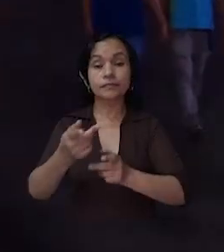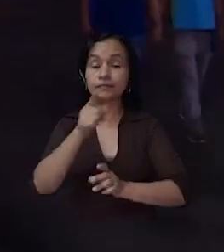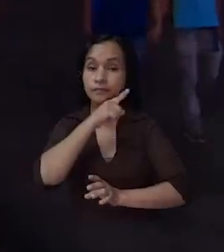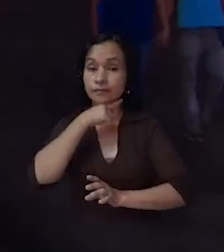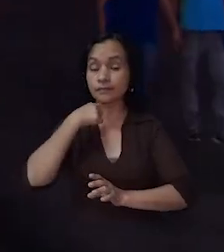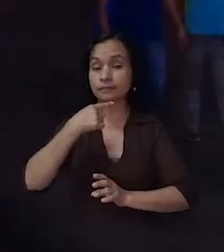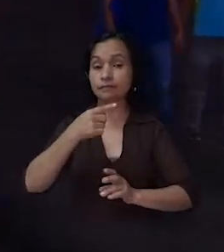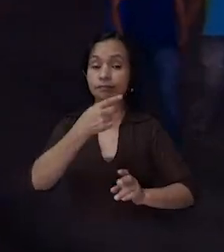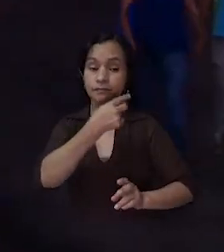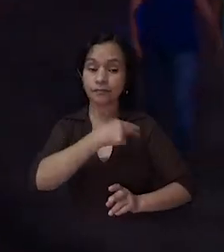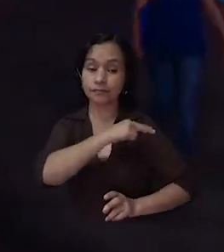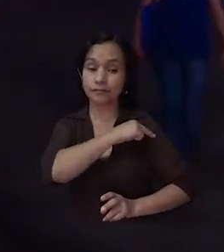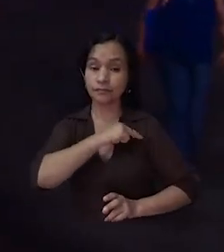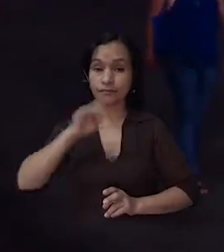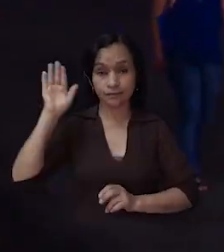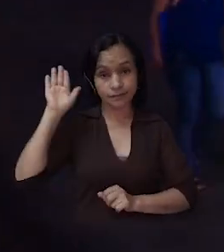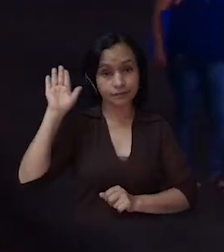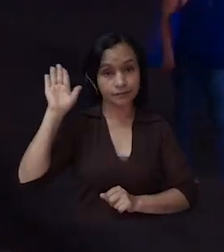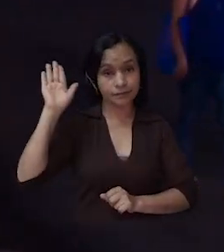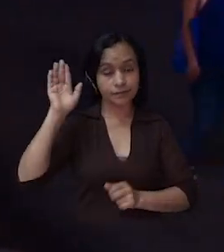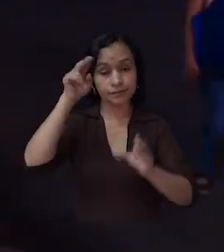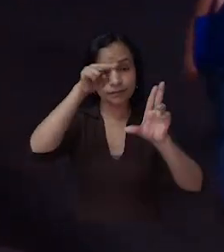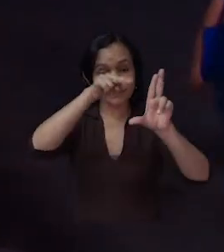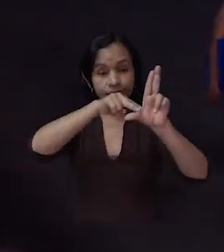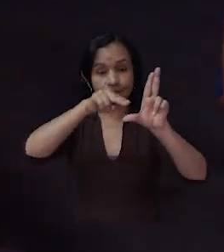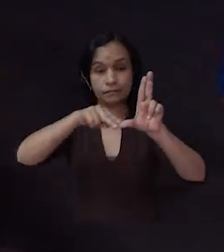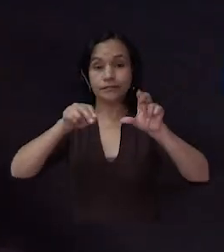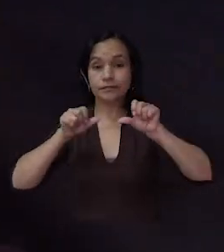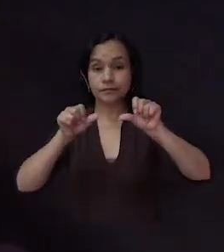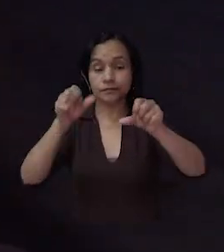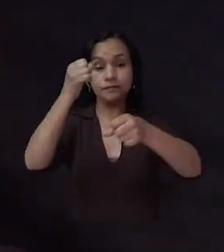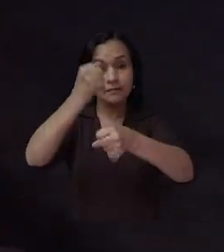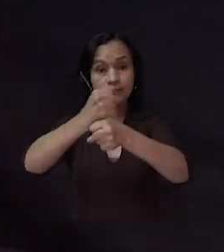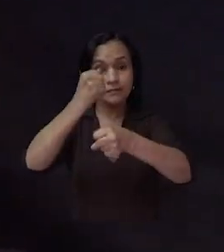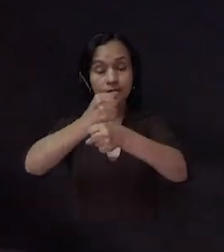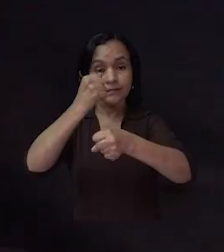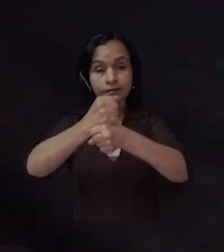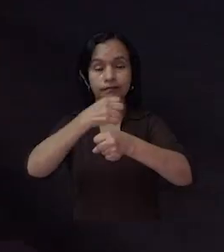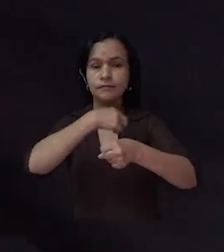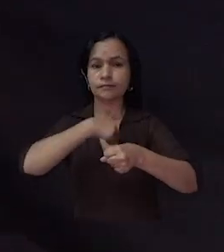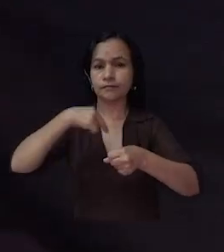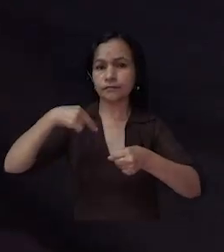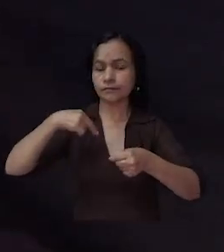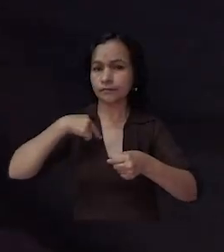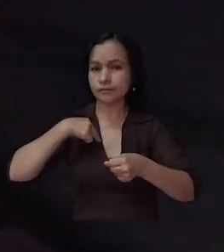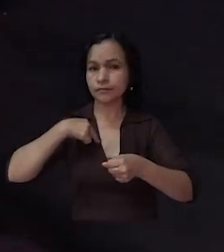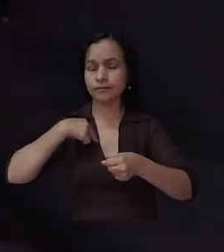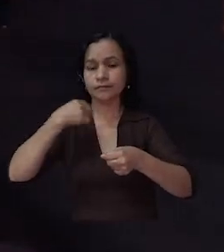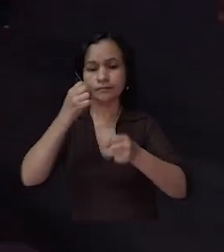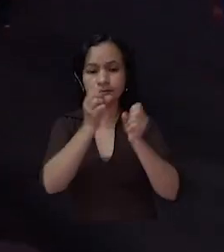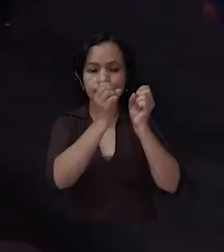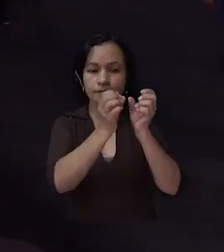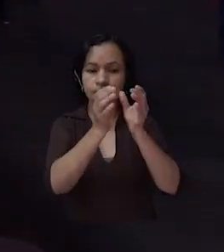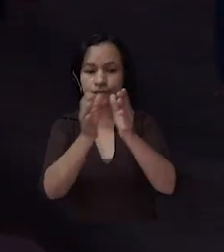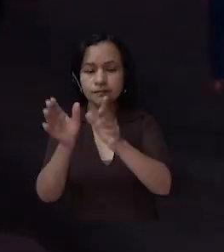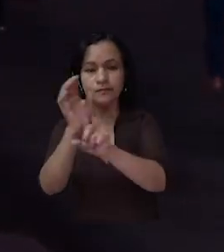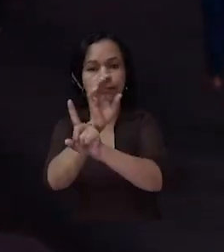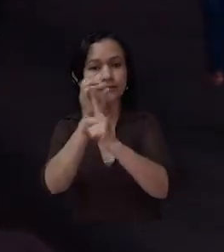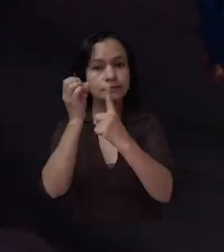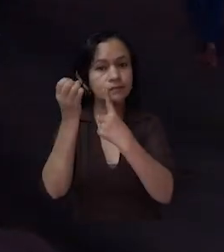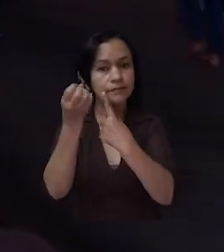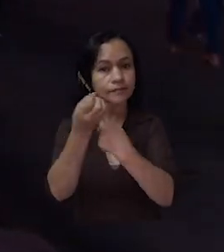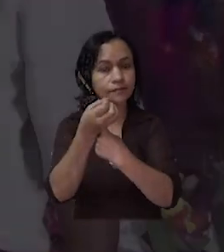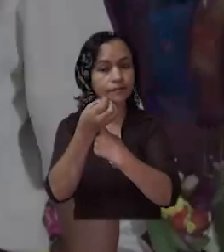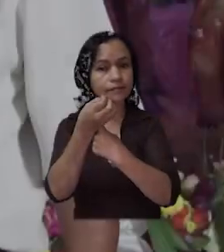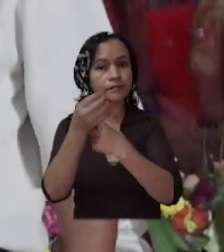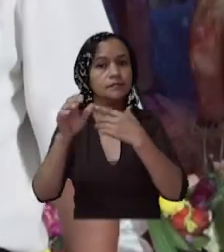compromiso de SINAPRED de seguir trabajando en la preparación, en la organización